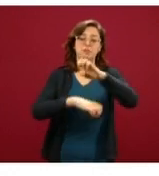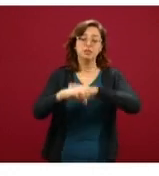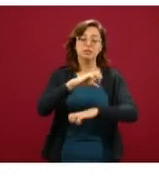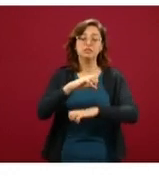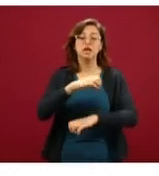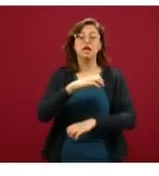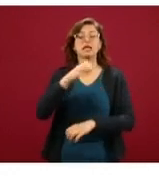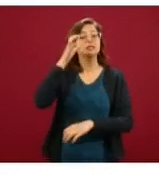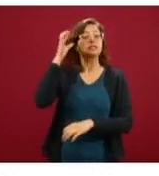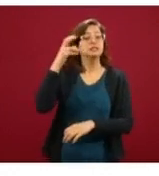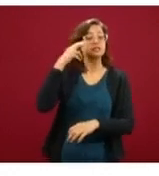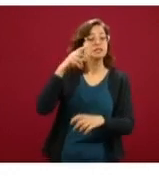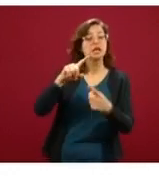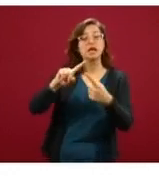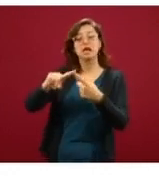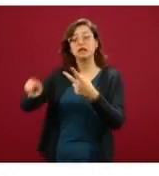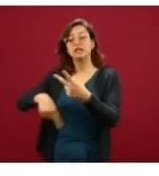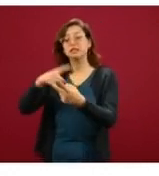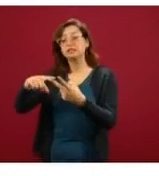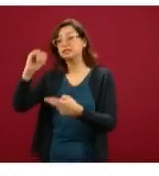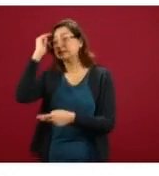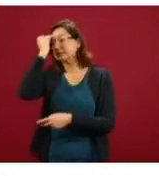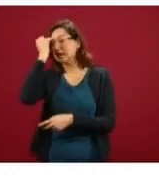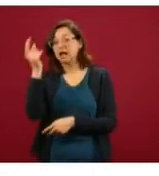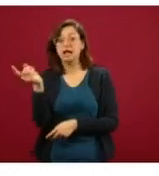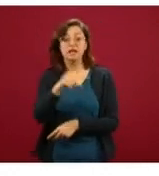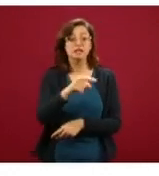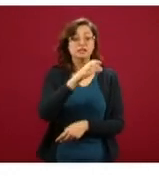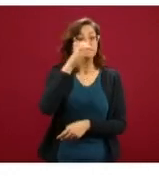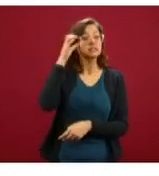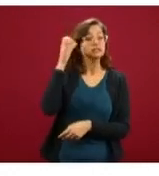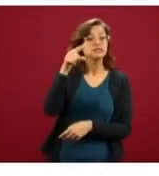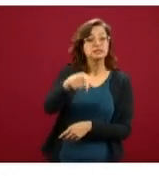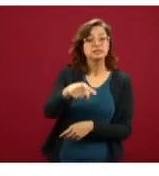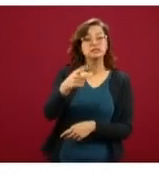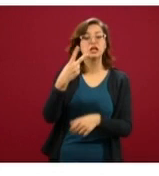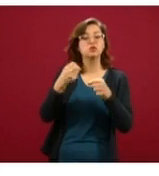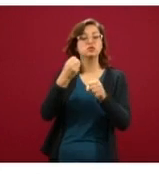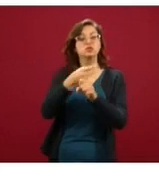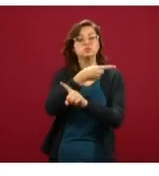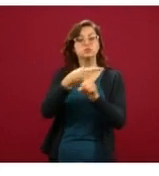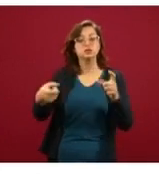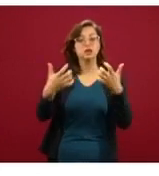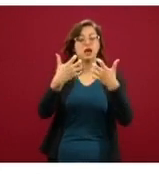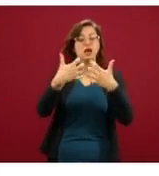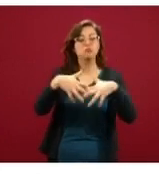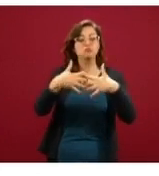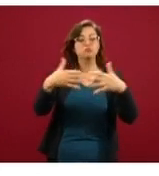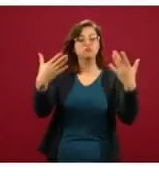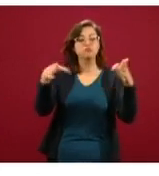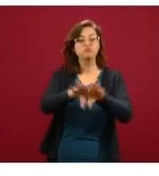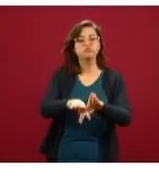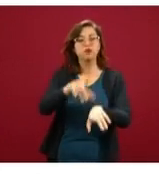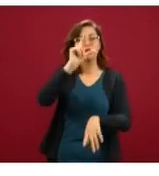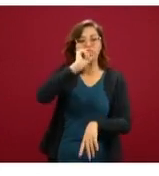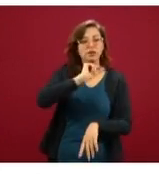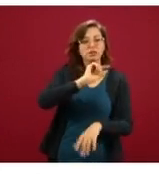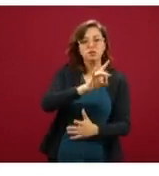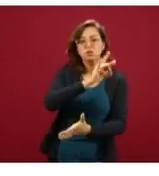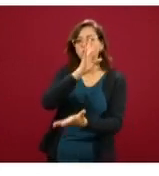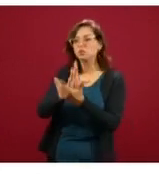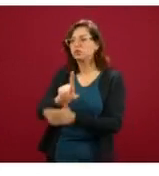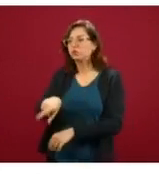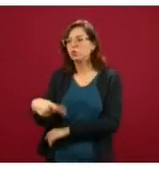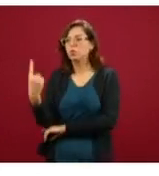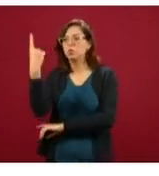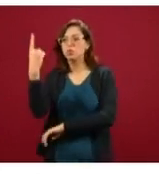en la India, y cuando falló la empresa en China, hace aproximadamente 2 años y medio, entonces todo se concentró en la empresa de